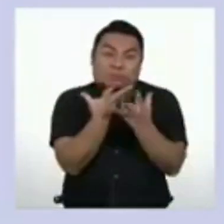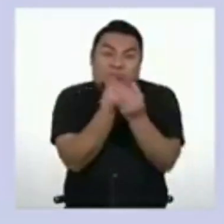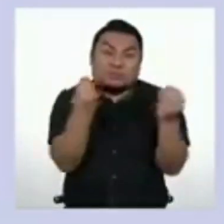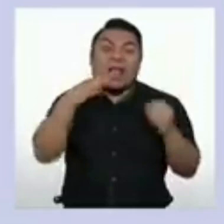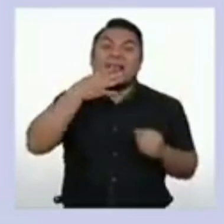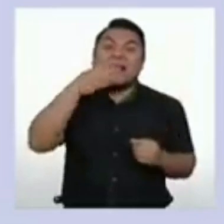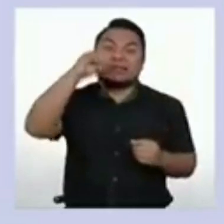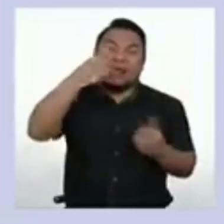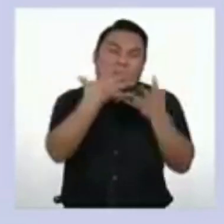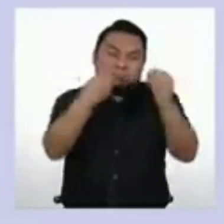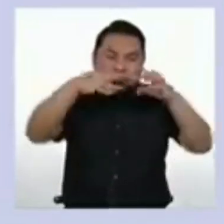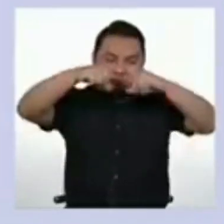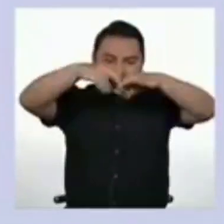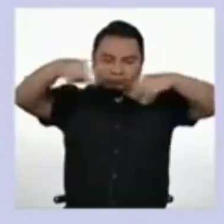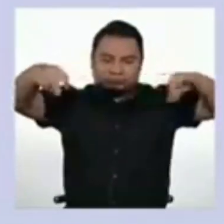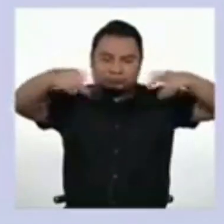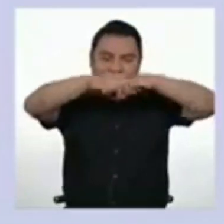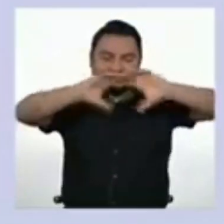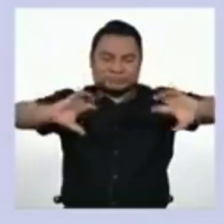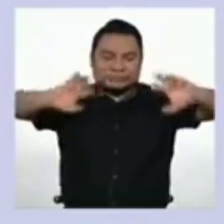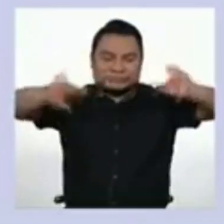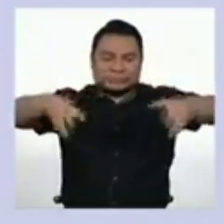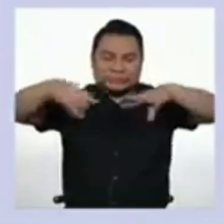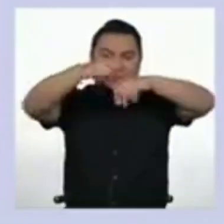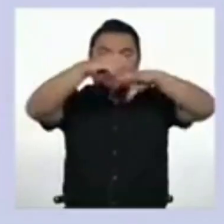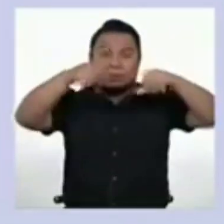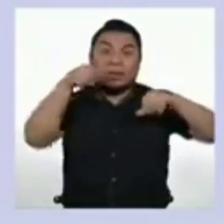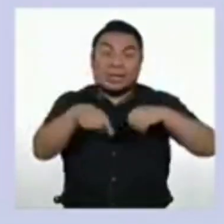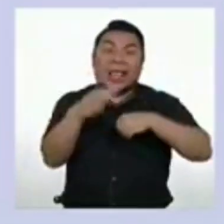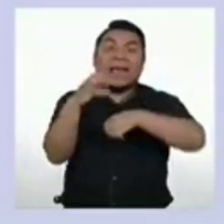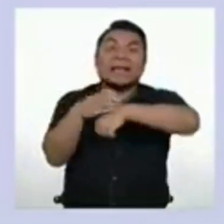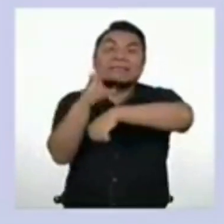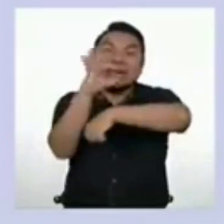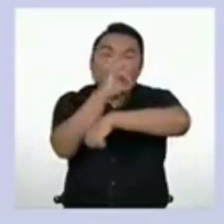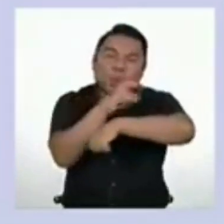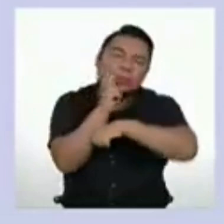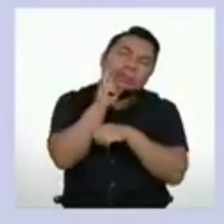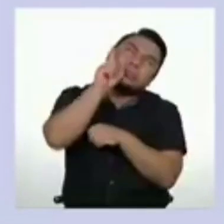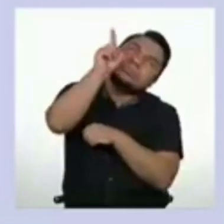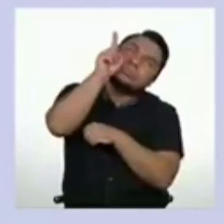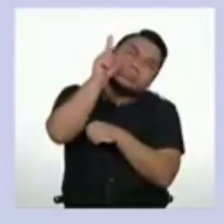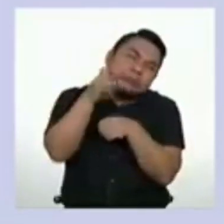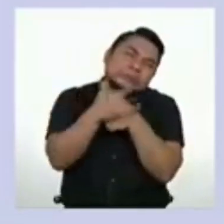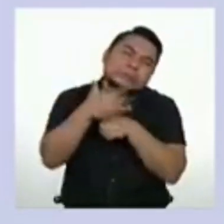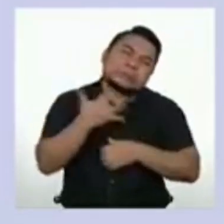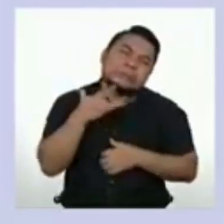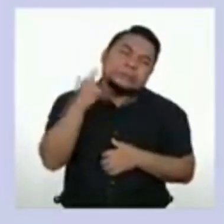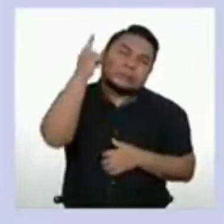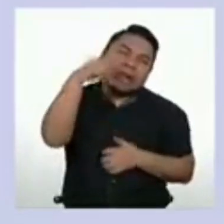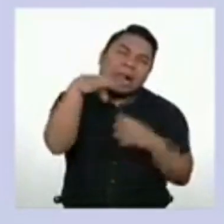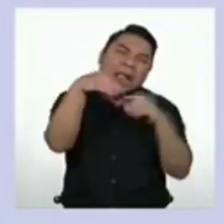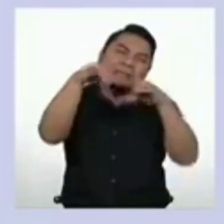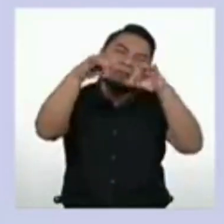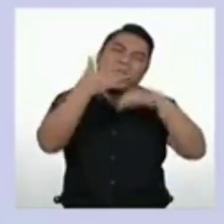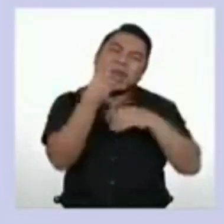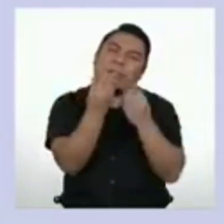sal, sucede que el agua que se encontraba en el interior de las células sale de ella en un intento de hacer que la sal que